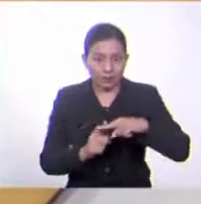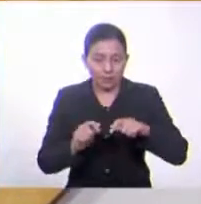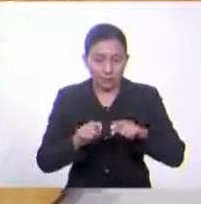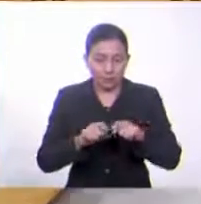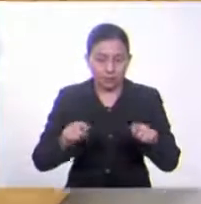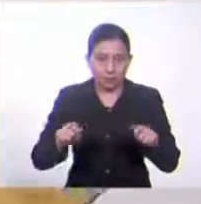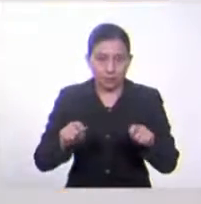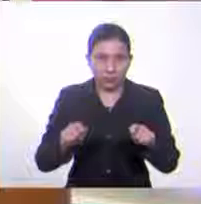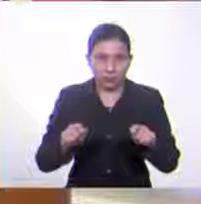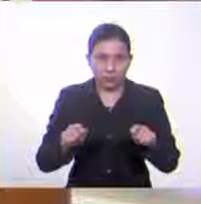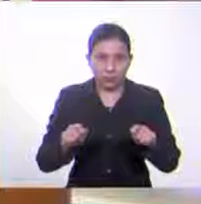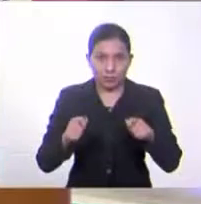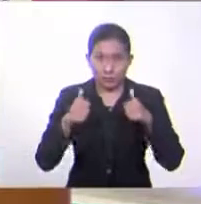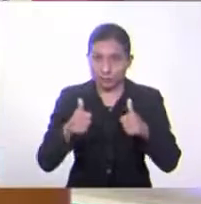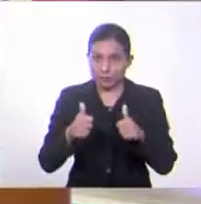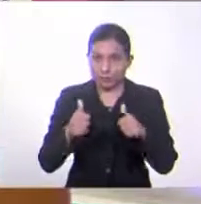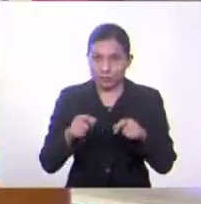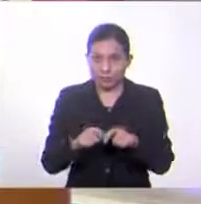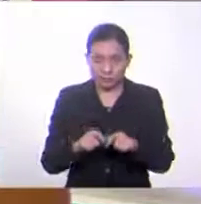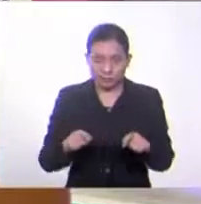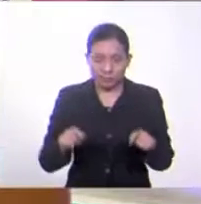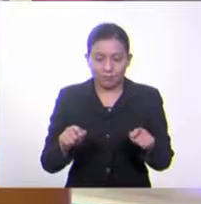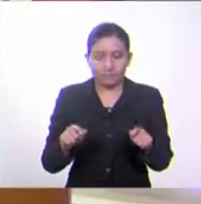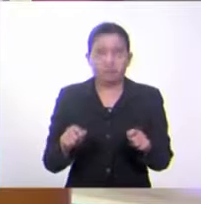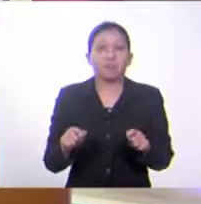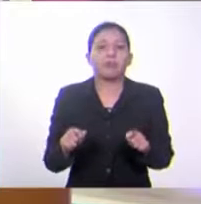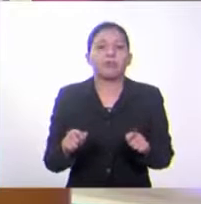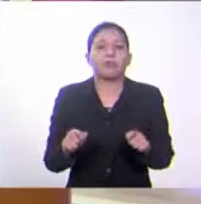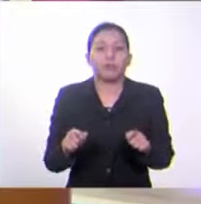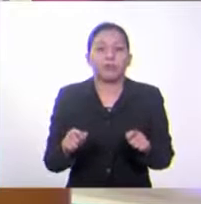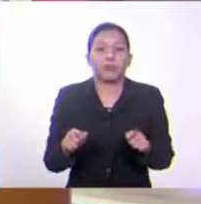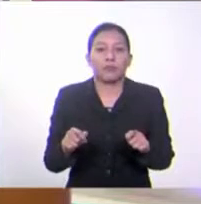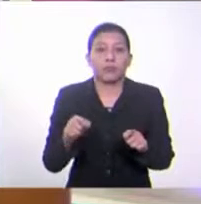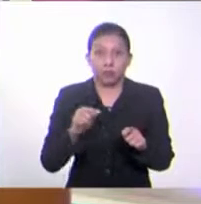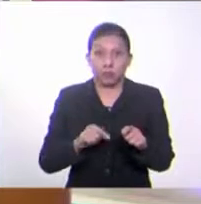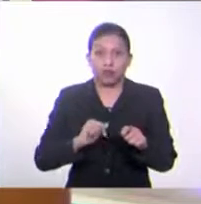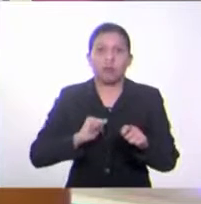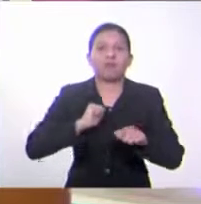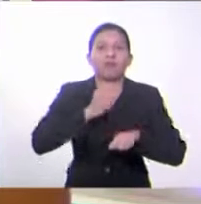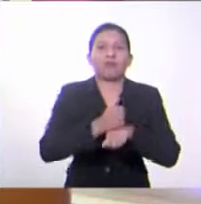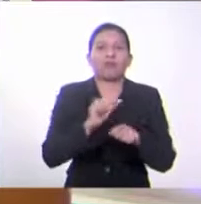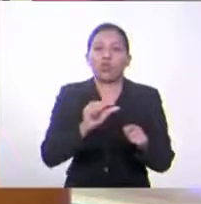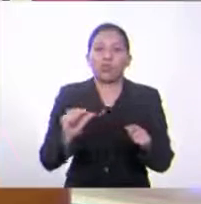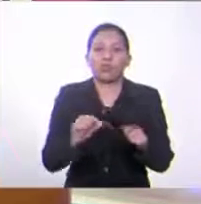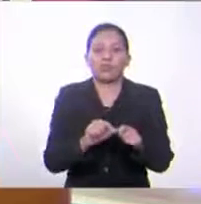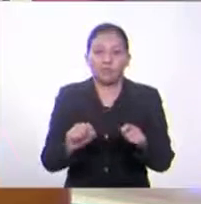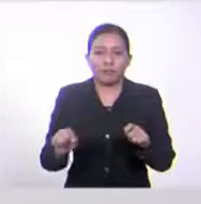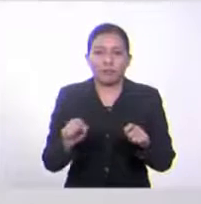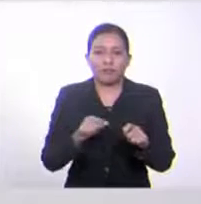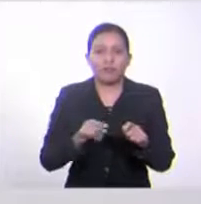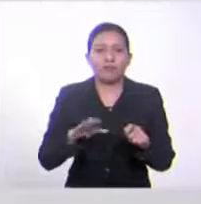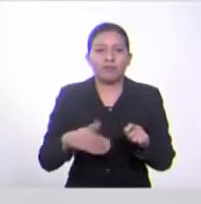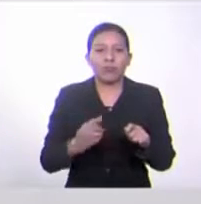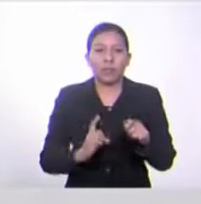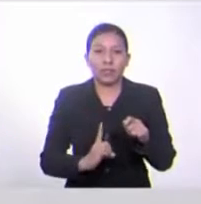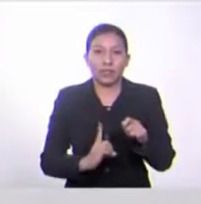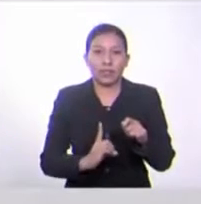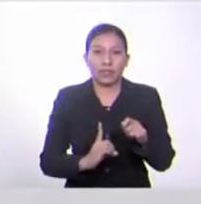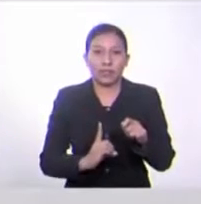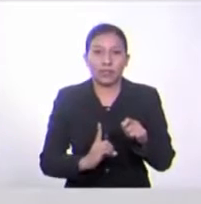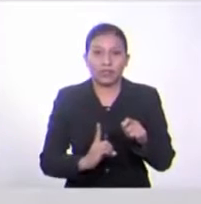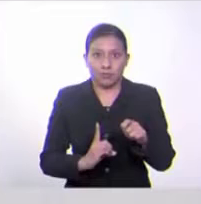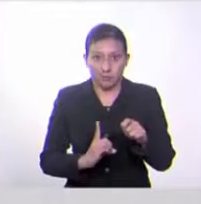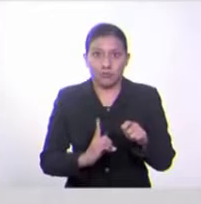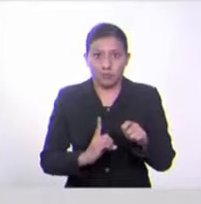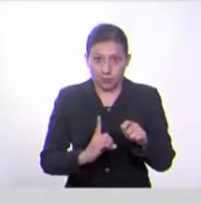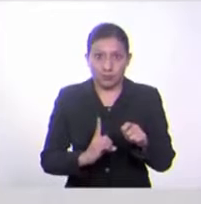Ahí, ¿sí? Este punto lo voy a nombrar D. ¿Sí? Muy bien. Y ahora lo que voy a